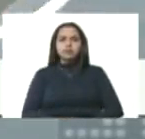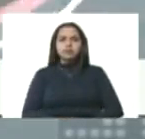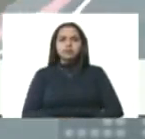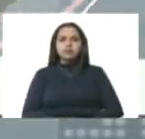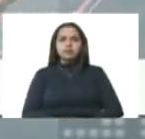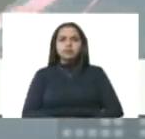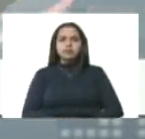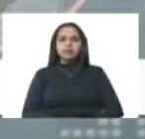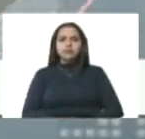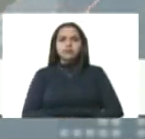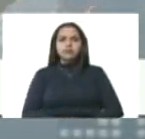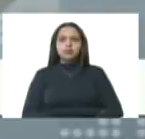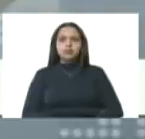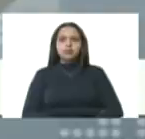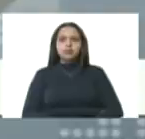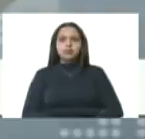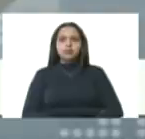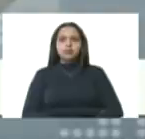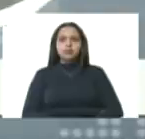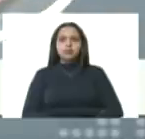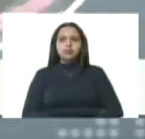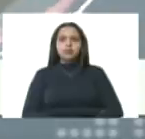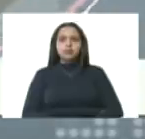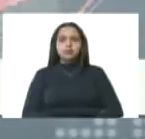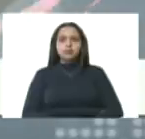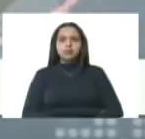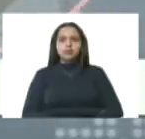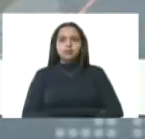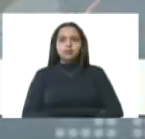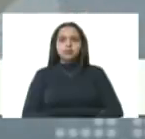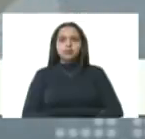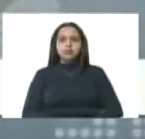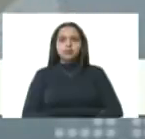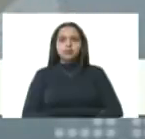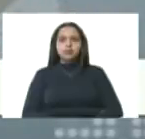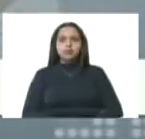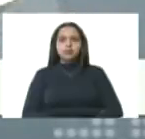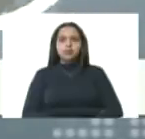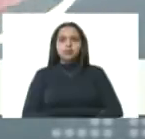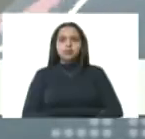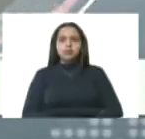también tenemos información importante.